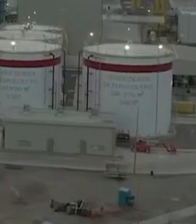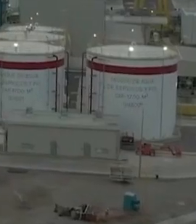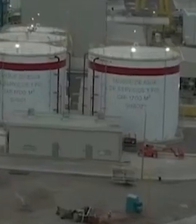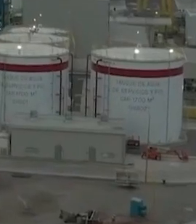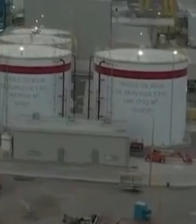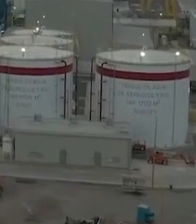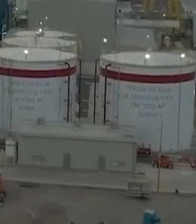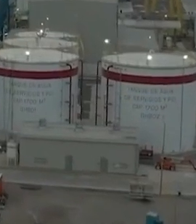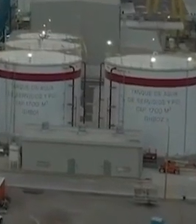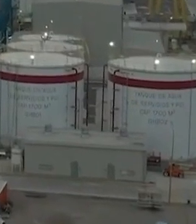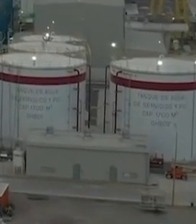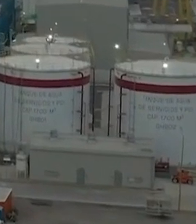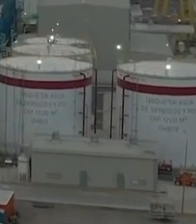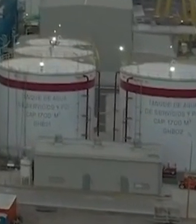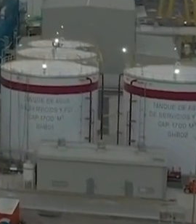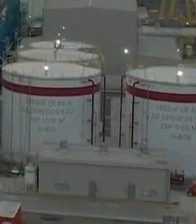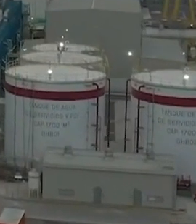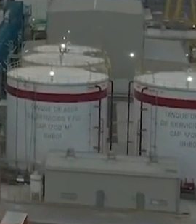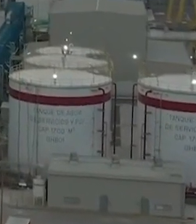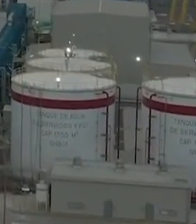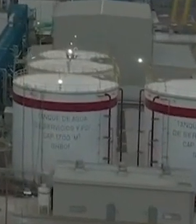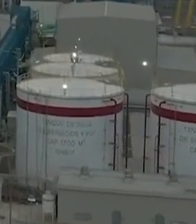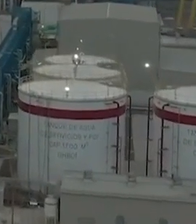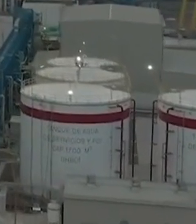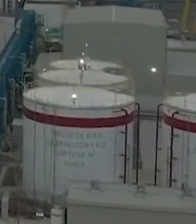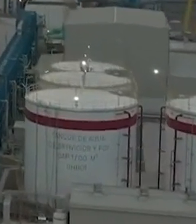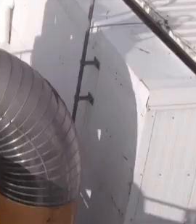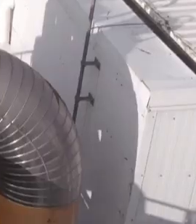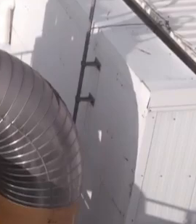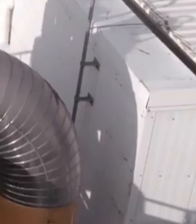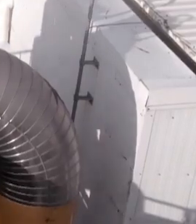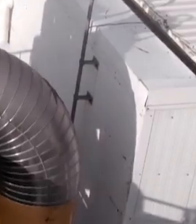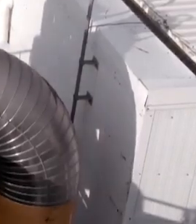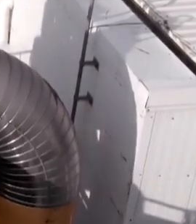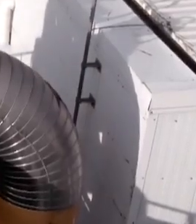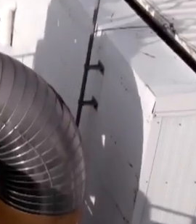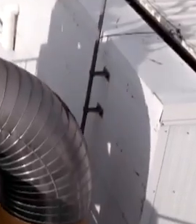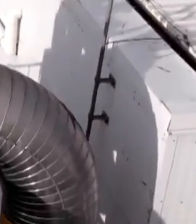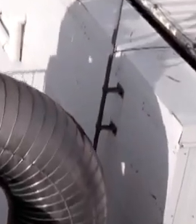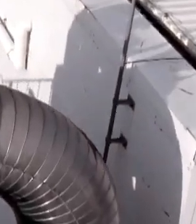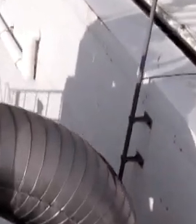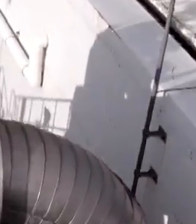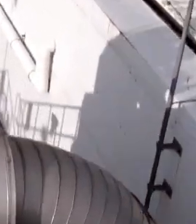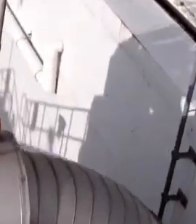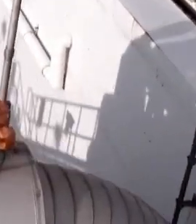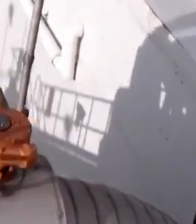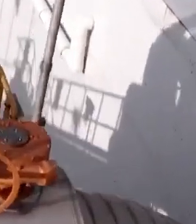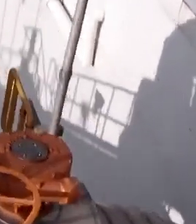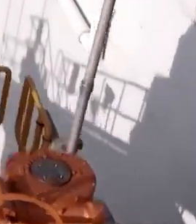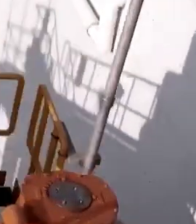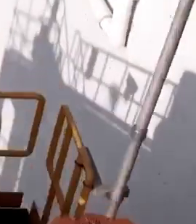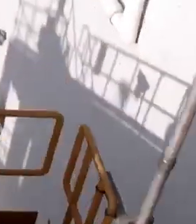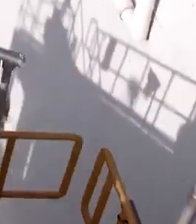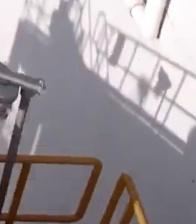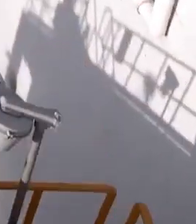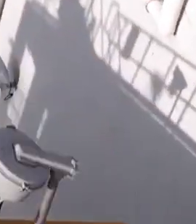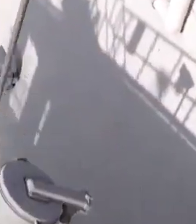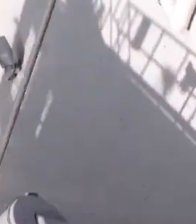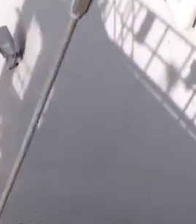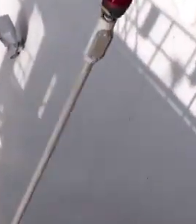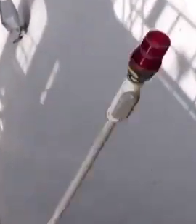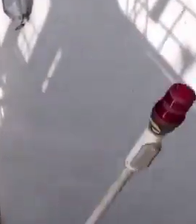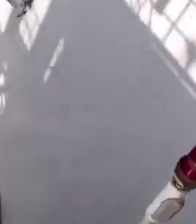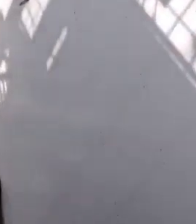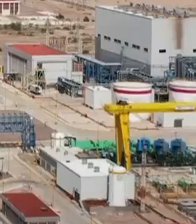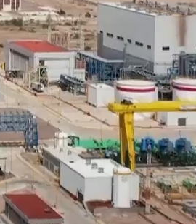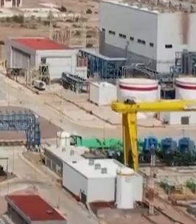El presidente de la República ordenó el rescate de la Comisión Federal de Electricidad para así recobrar su vocación de servicio, el cual se logra a